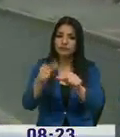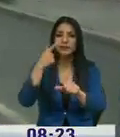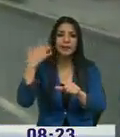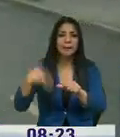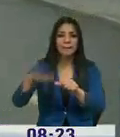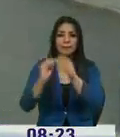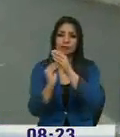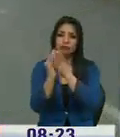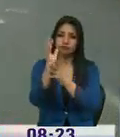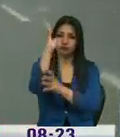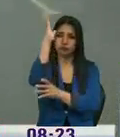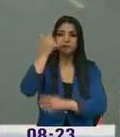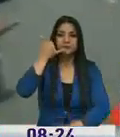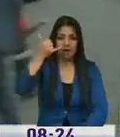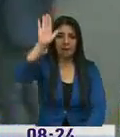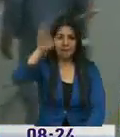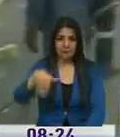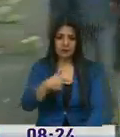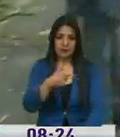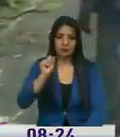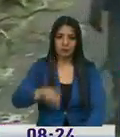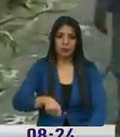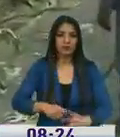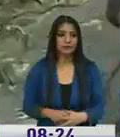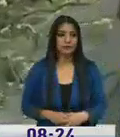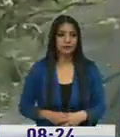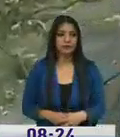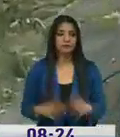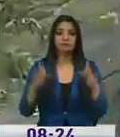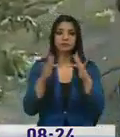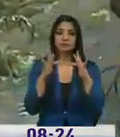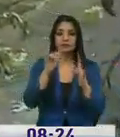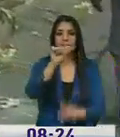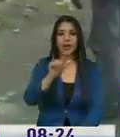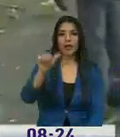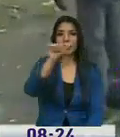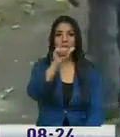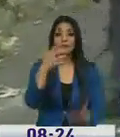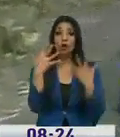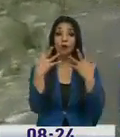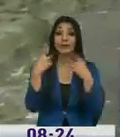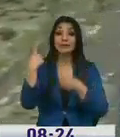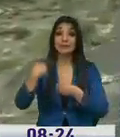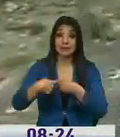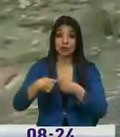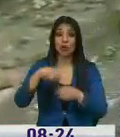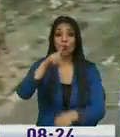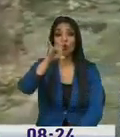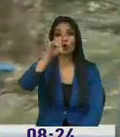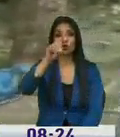tiempo es llamándonos a nosotros. Pueden comunicarse con @obrasquito o al